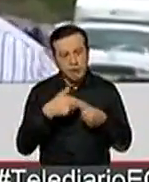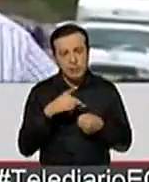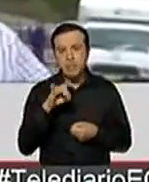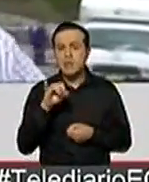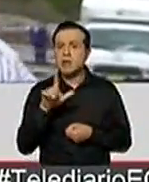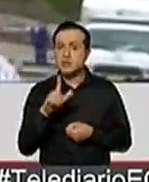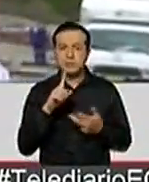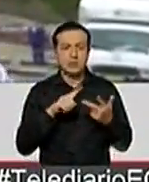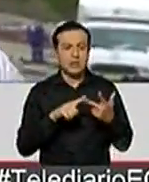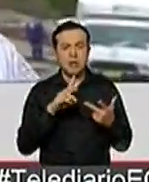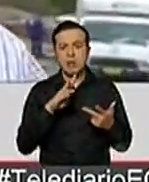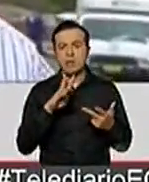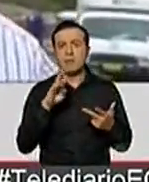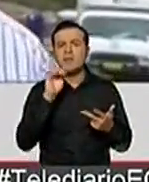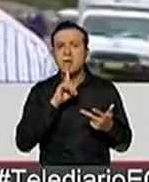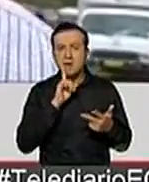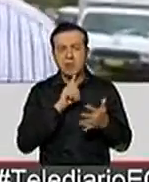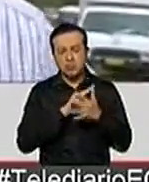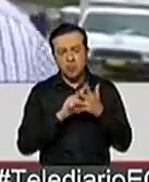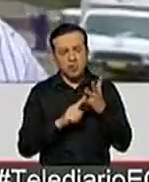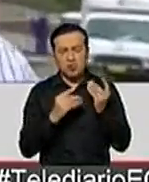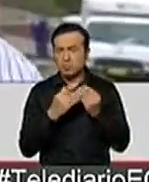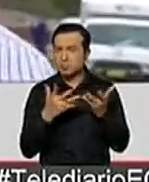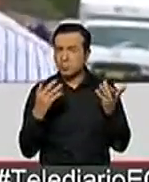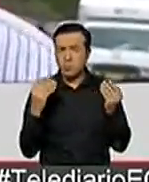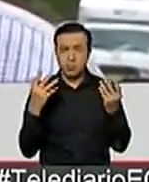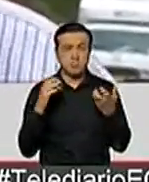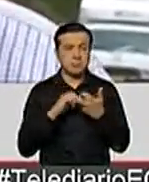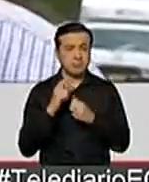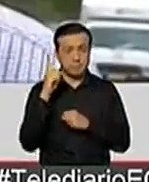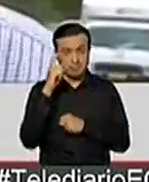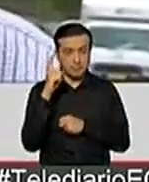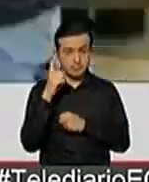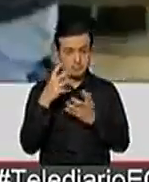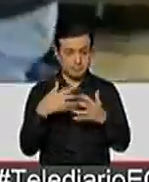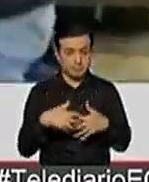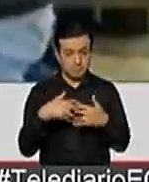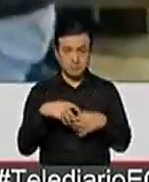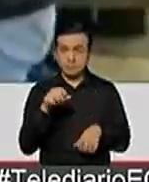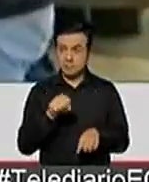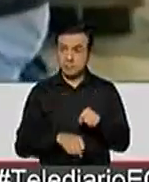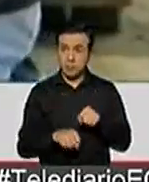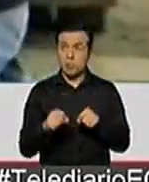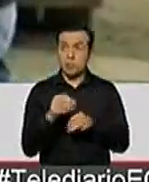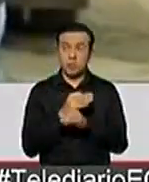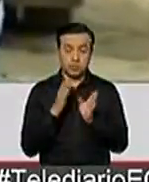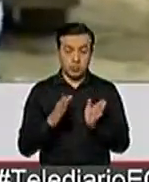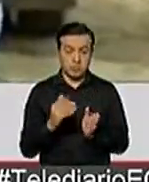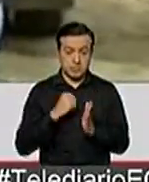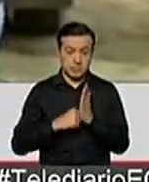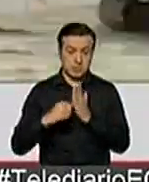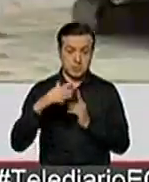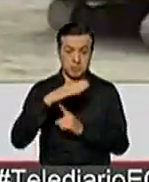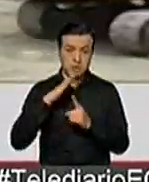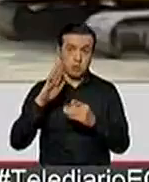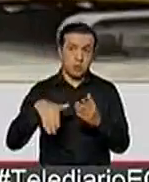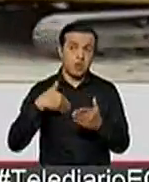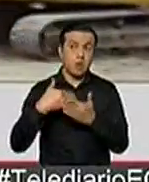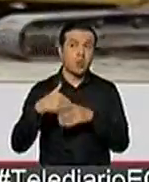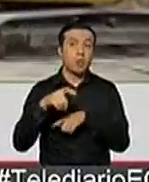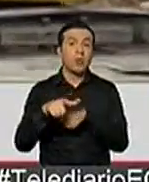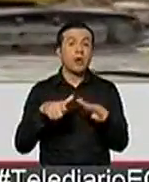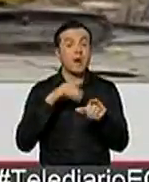brea y muchos obstáculos, mucho más que sale de una planta. Funcionarios del Ministerio del Ambiente llegaron al sitio